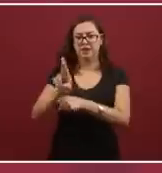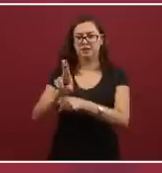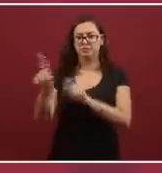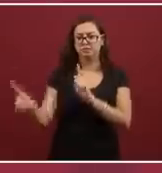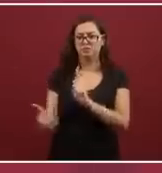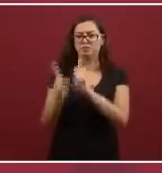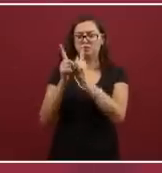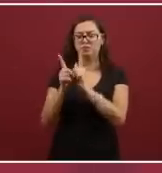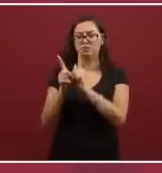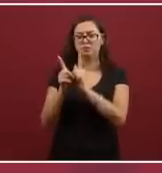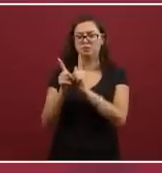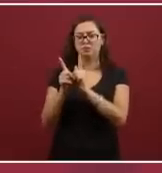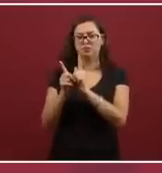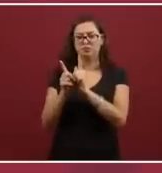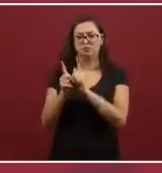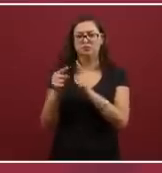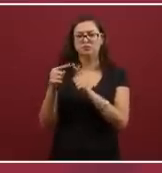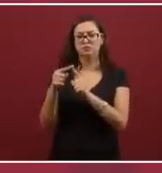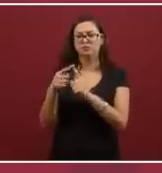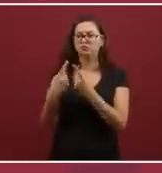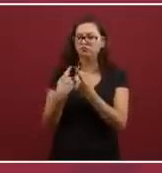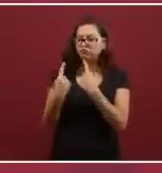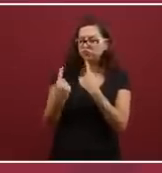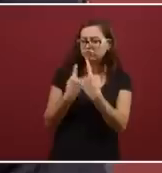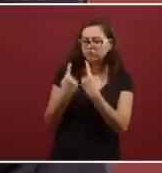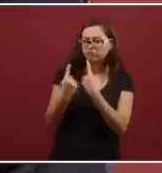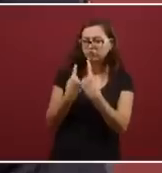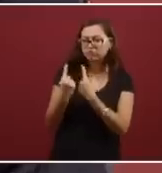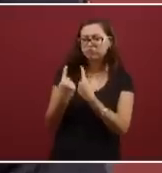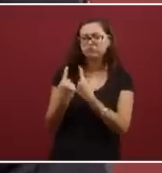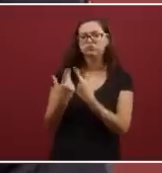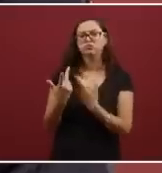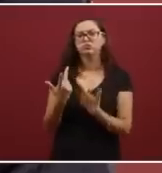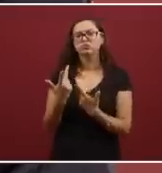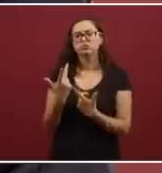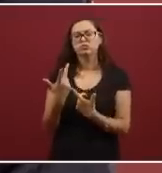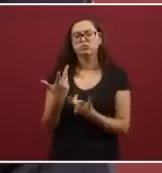Nayib Bukele. Nos vamos a reunir